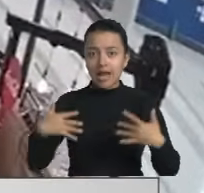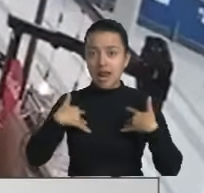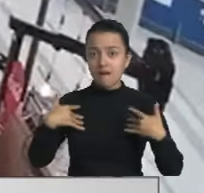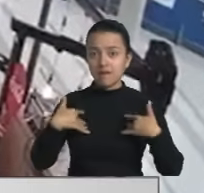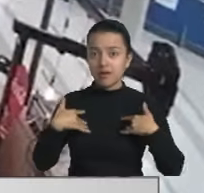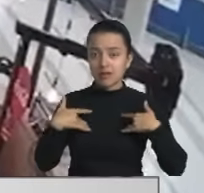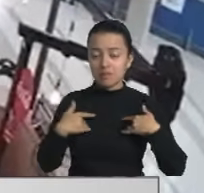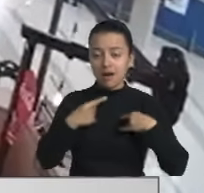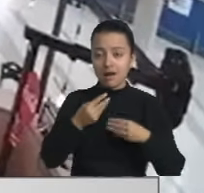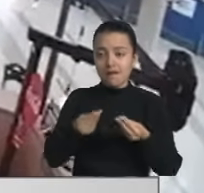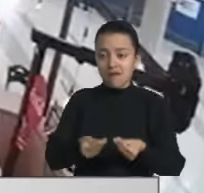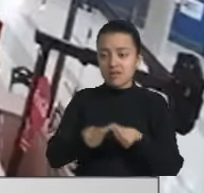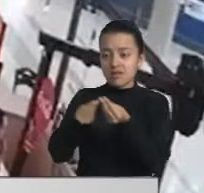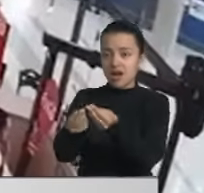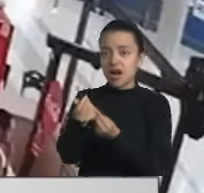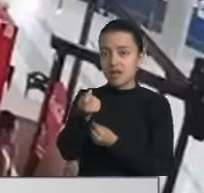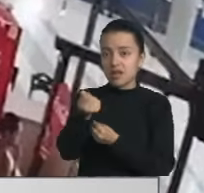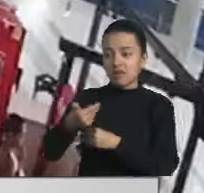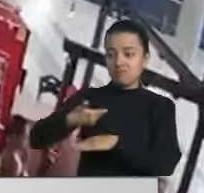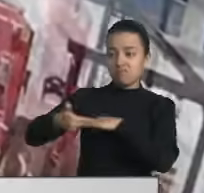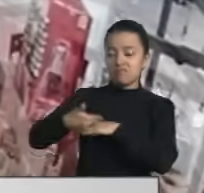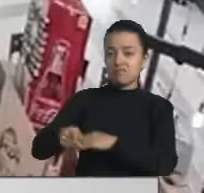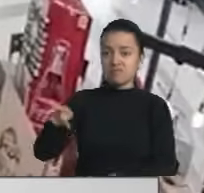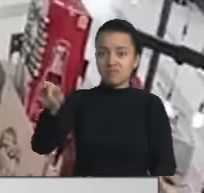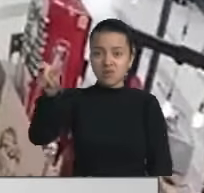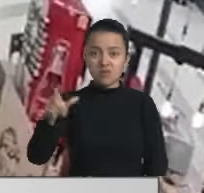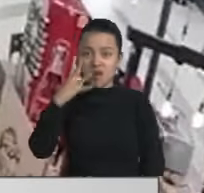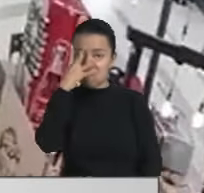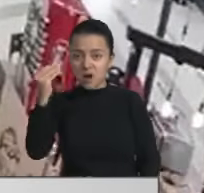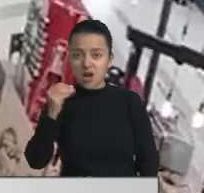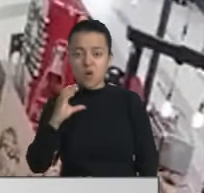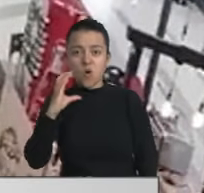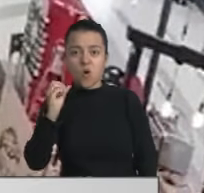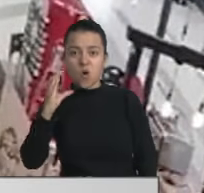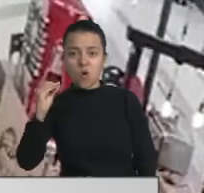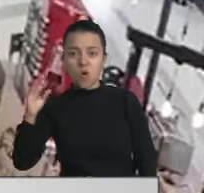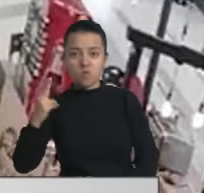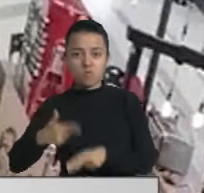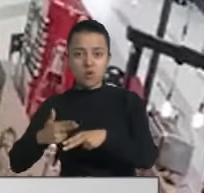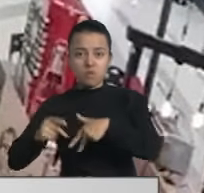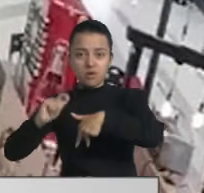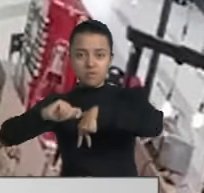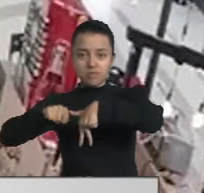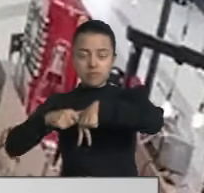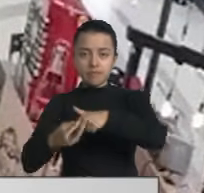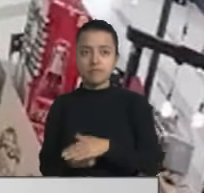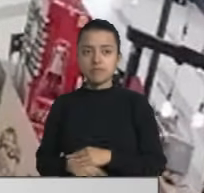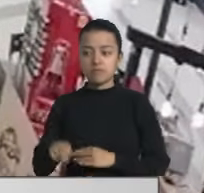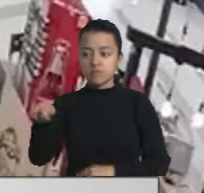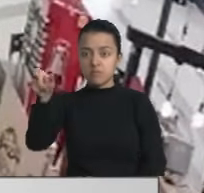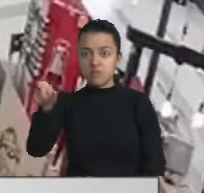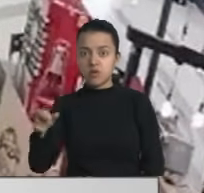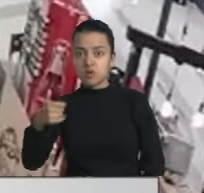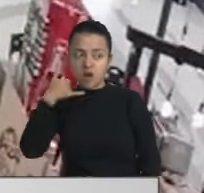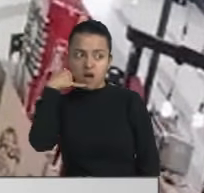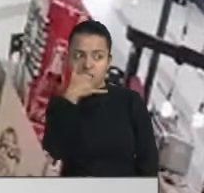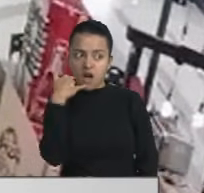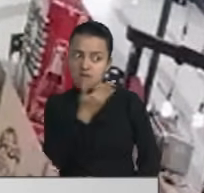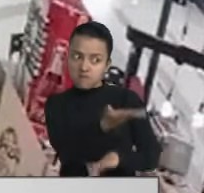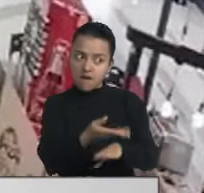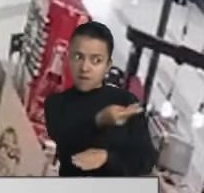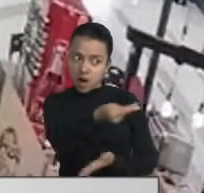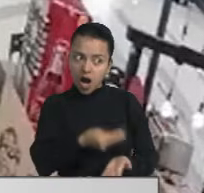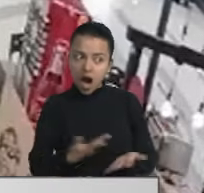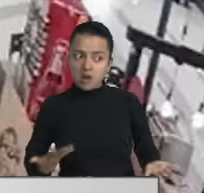captura en flagrancia de alias Coco, de 22 años de edad, por el delito de extorsión, en el momento en que recibía una alta suma